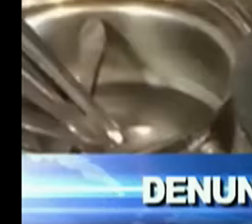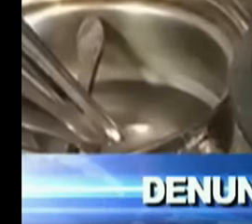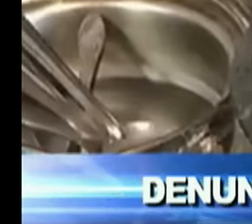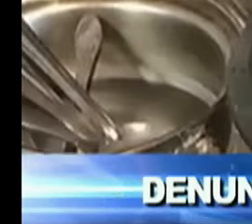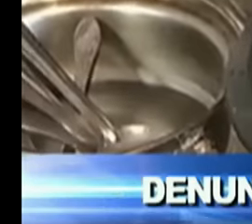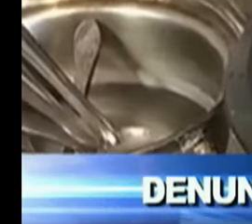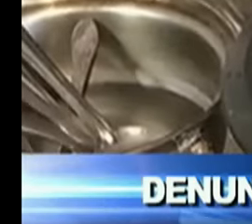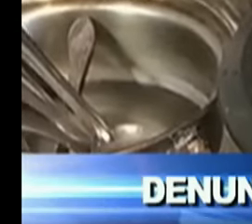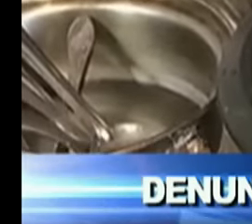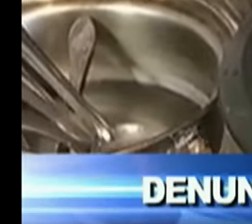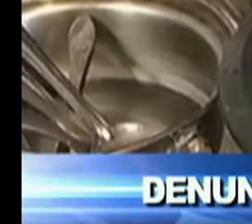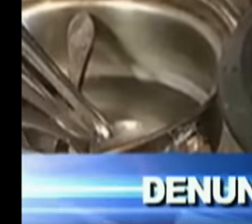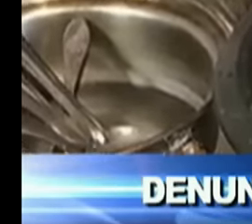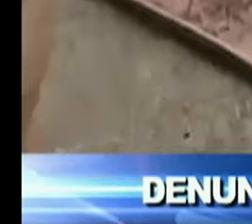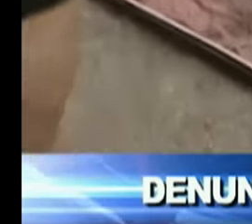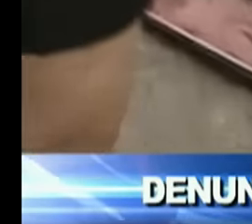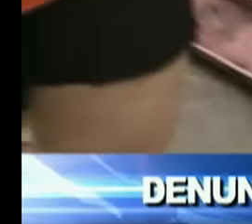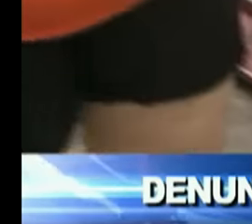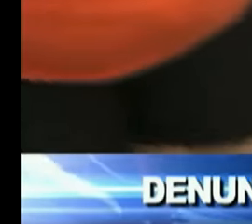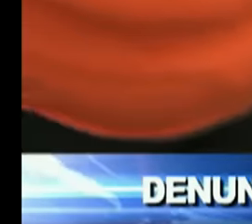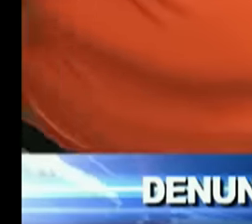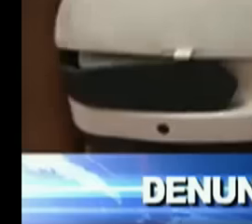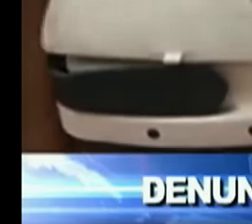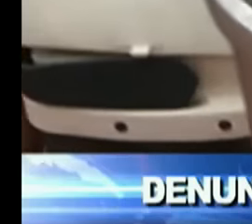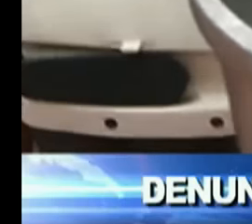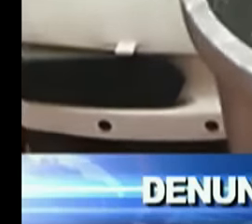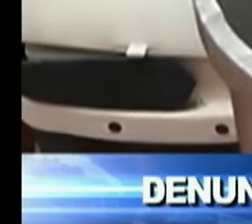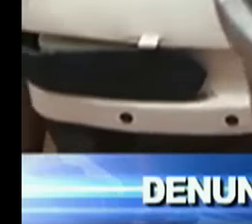y solicitan una pronta solución al problema.